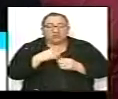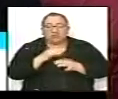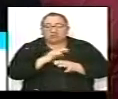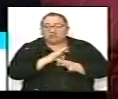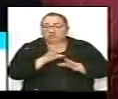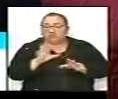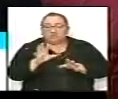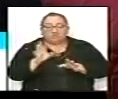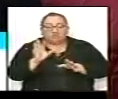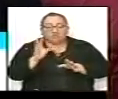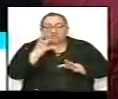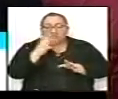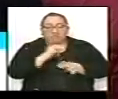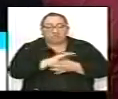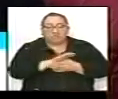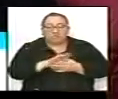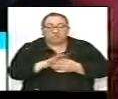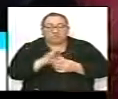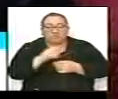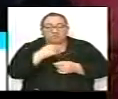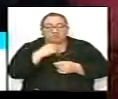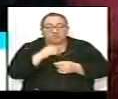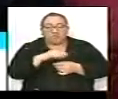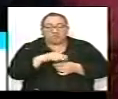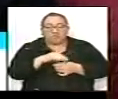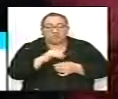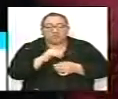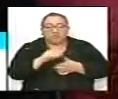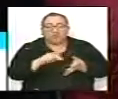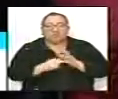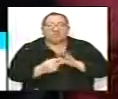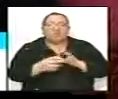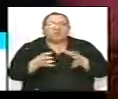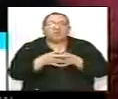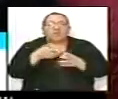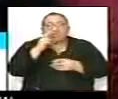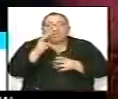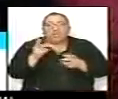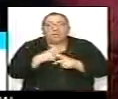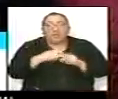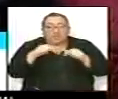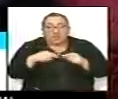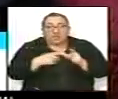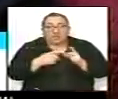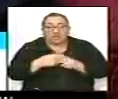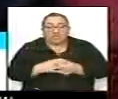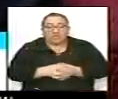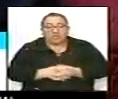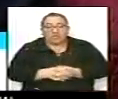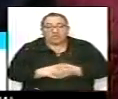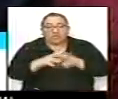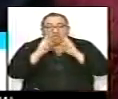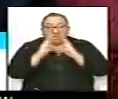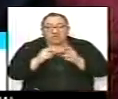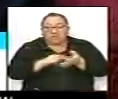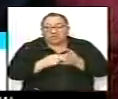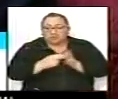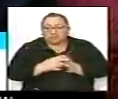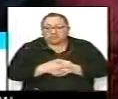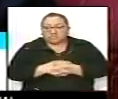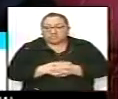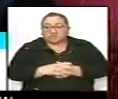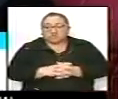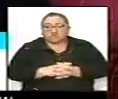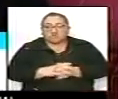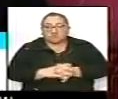universidad es una universidad prestigiada, de las mejores del Perú. Pero entonces, el resultado es que